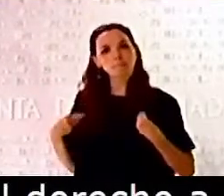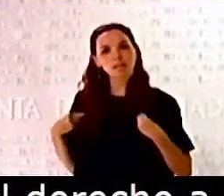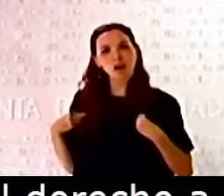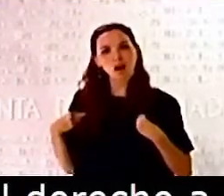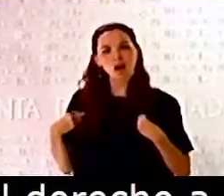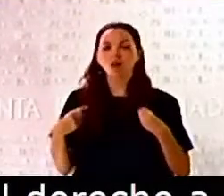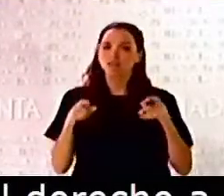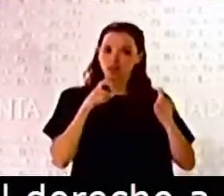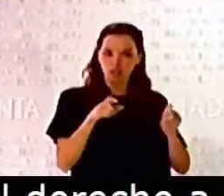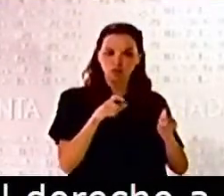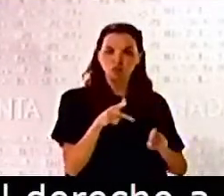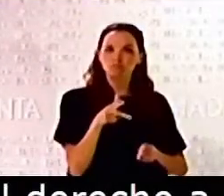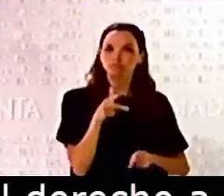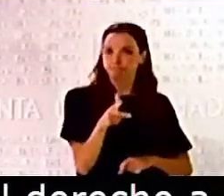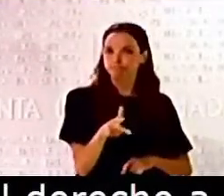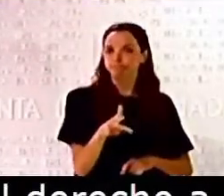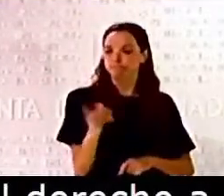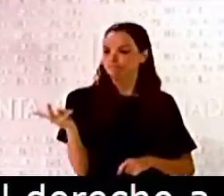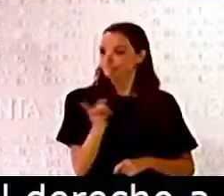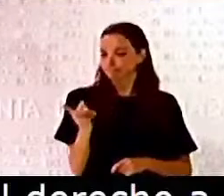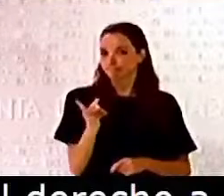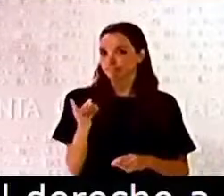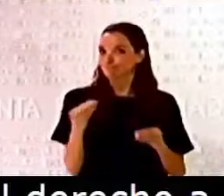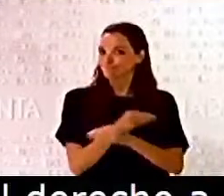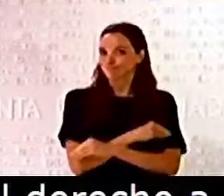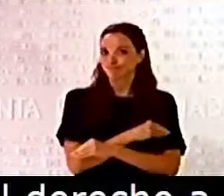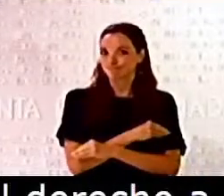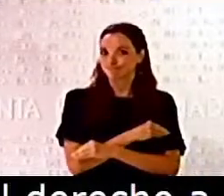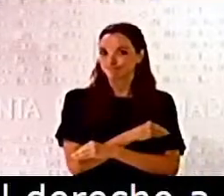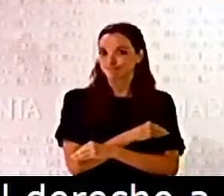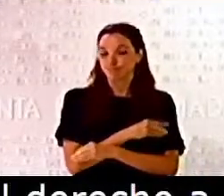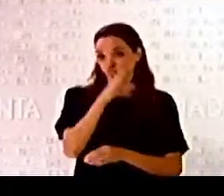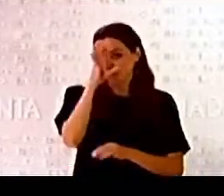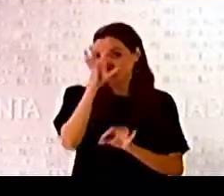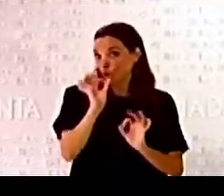No creo que ni las autoridades sanitarias ni las autoridades educativas